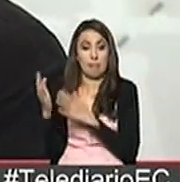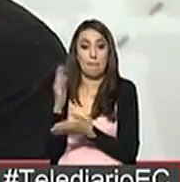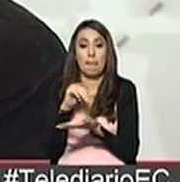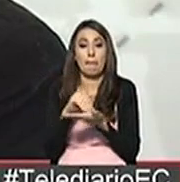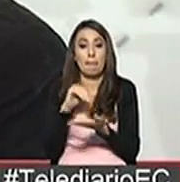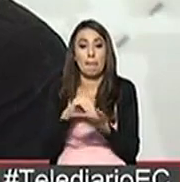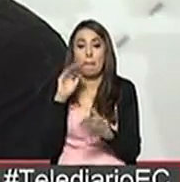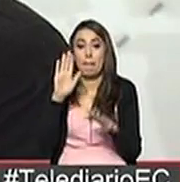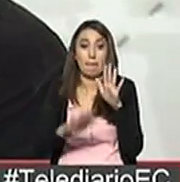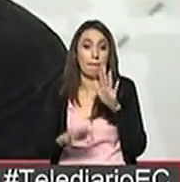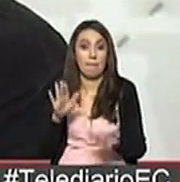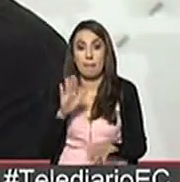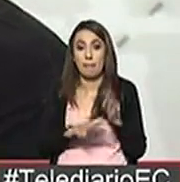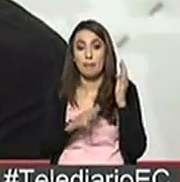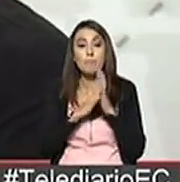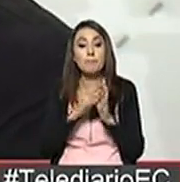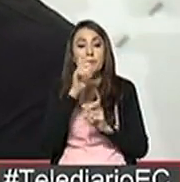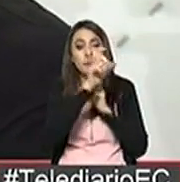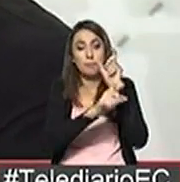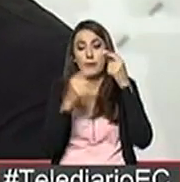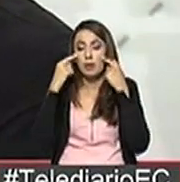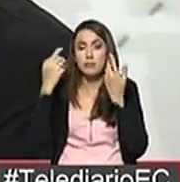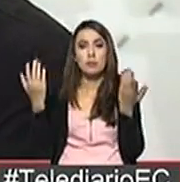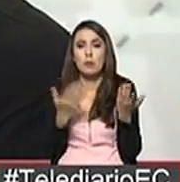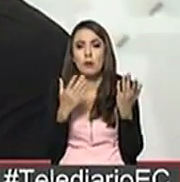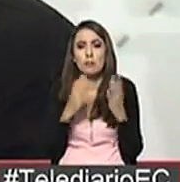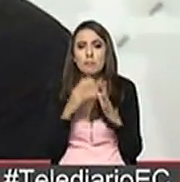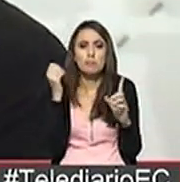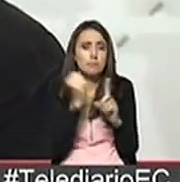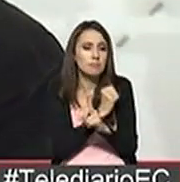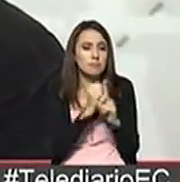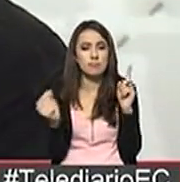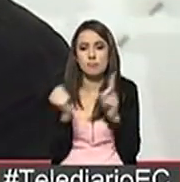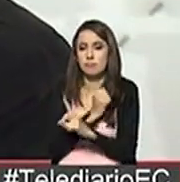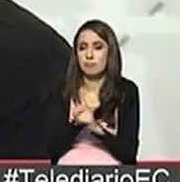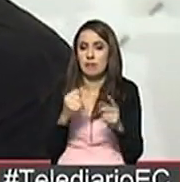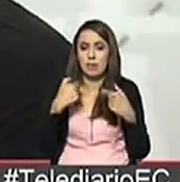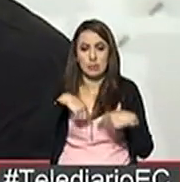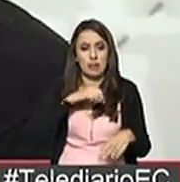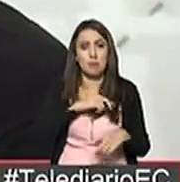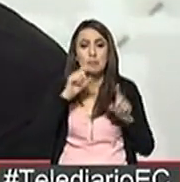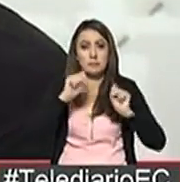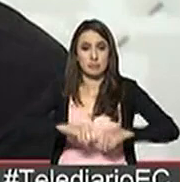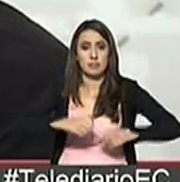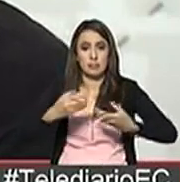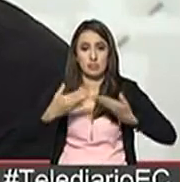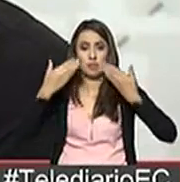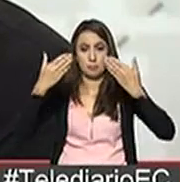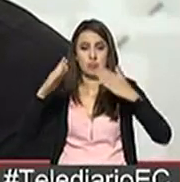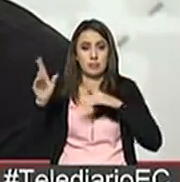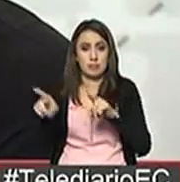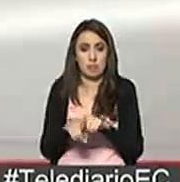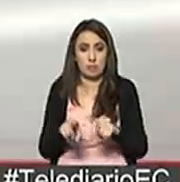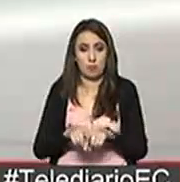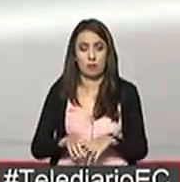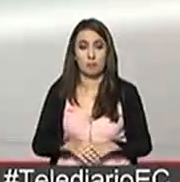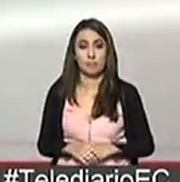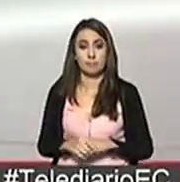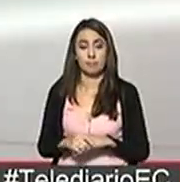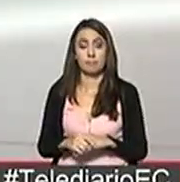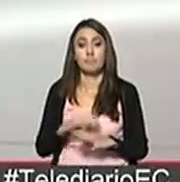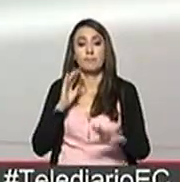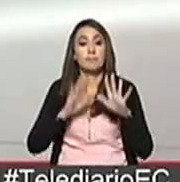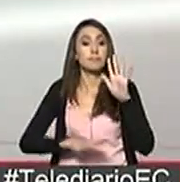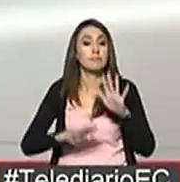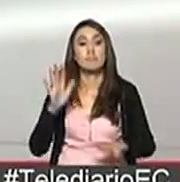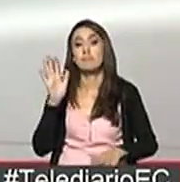la historia. Entonces nosotros también en un momento estuvimos peleando por eso, o sea, claro, porque si ya nos están poniendo nosotros, que les obliguen también a poner a las cervezas. Que se dé un ambiente de